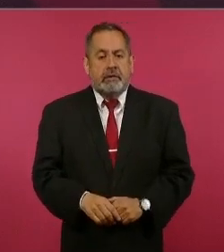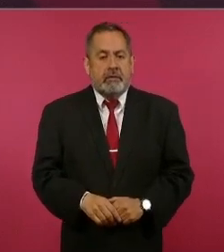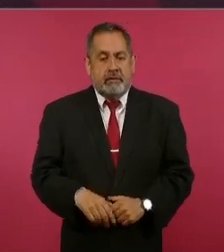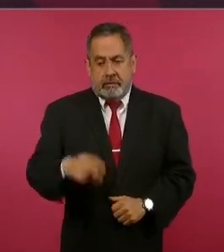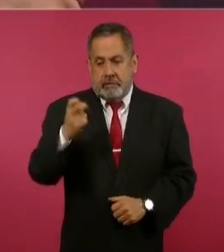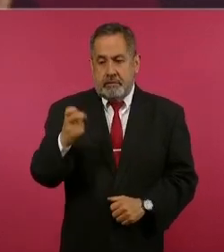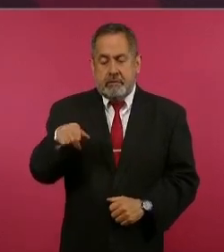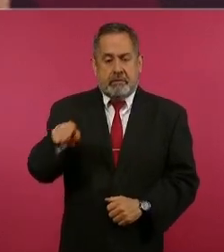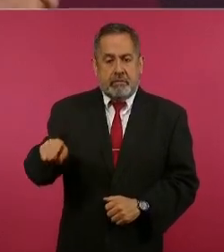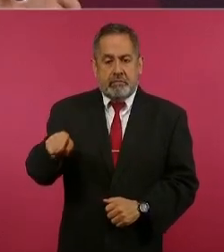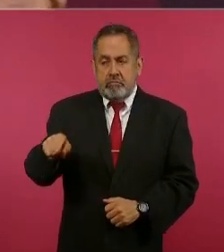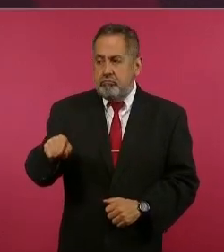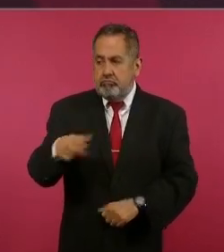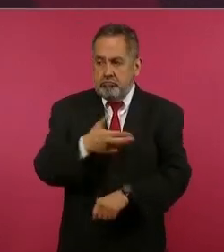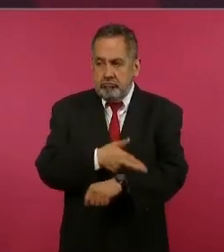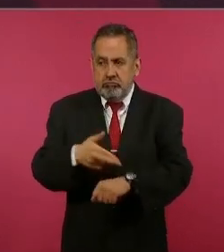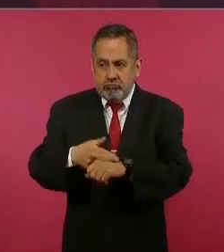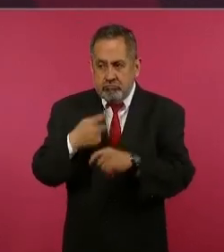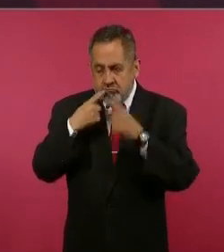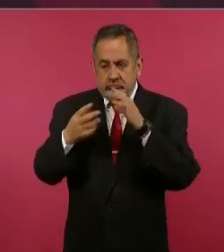Eso es lo que estamos